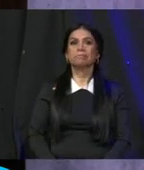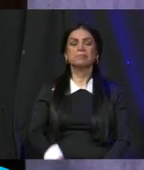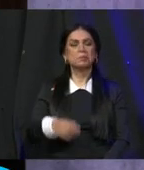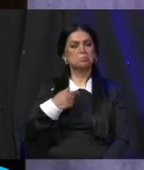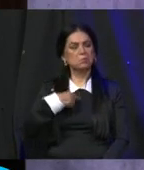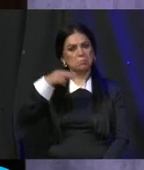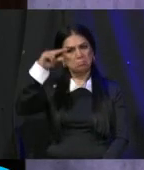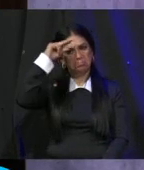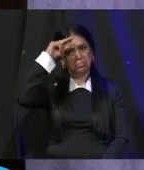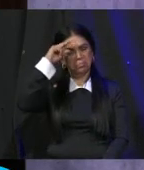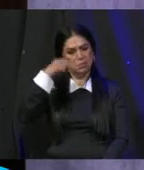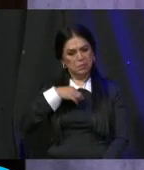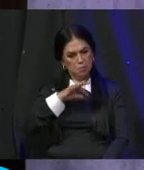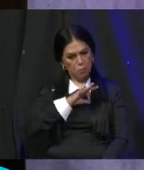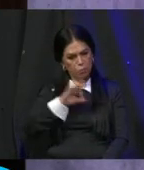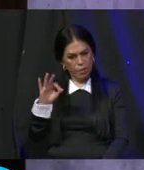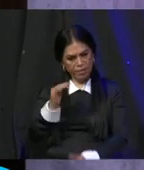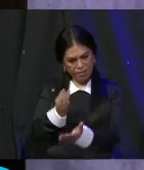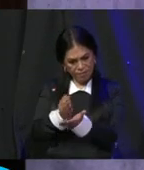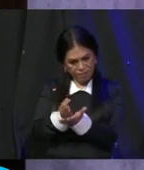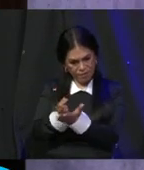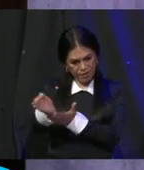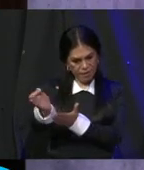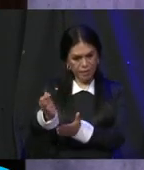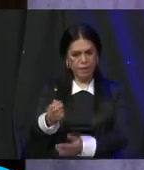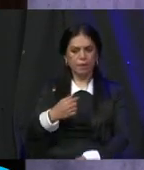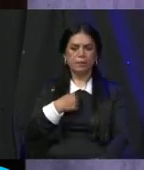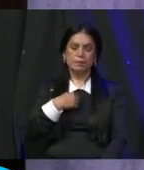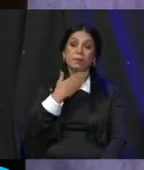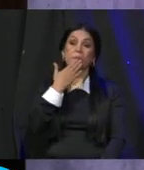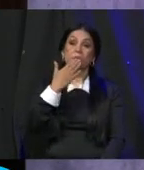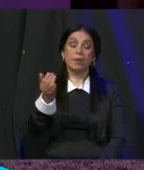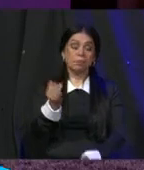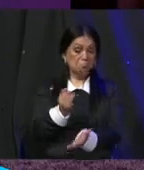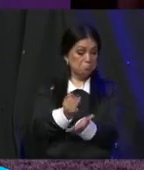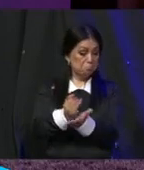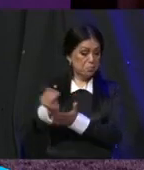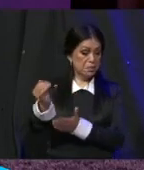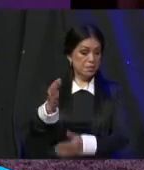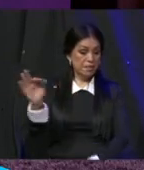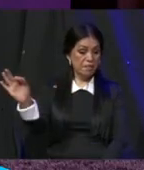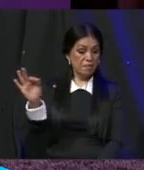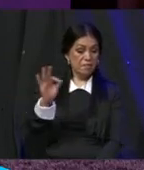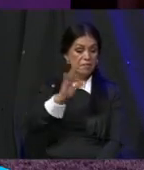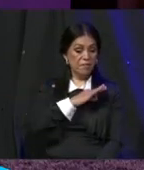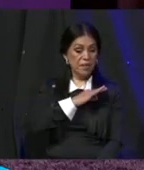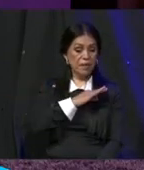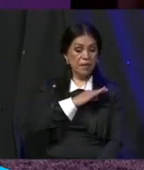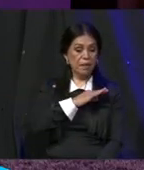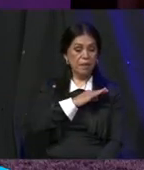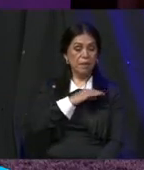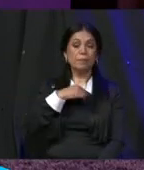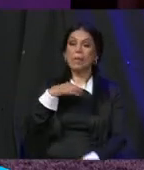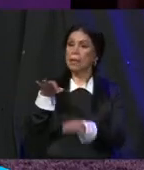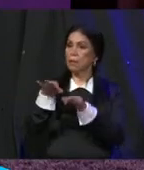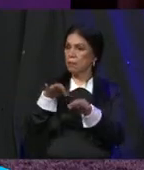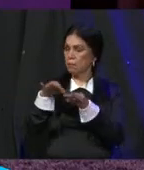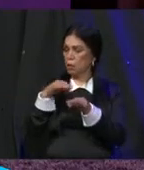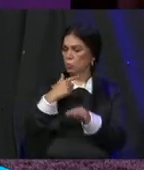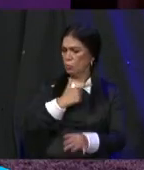todas sus ganas de seguir adelante, definitivamente está dando frutos en muchas partes y cada quien